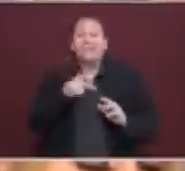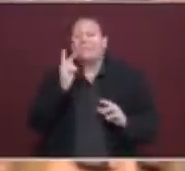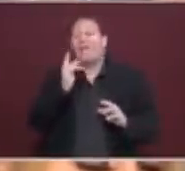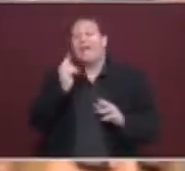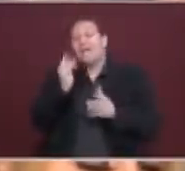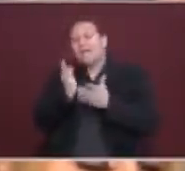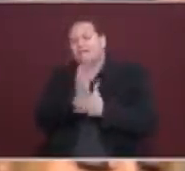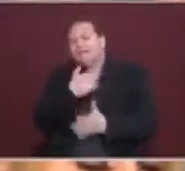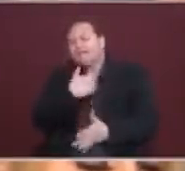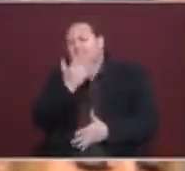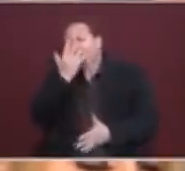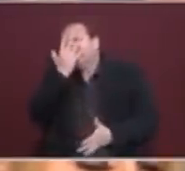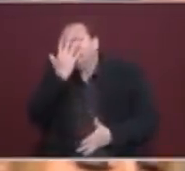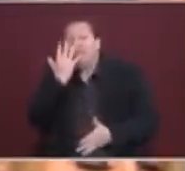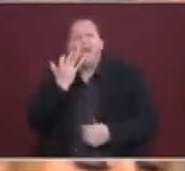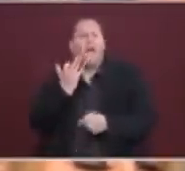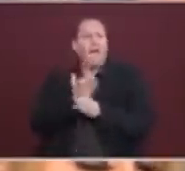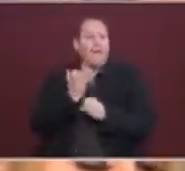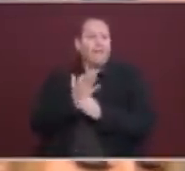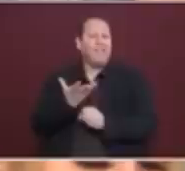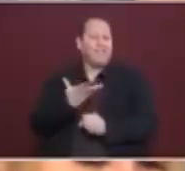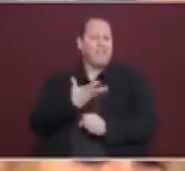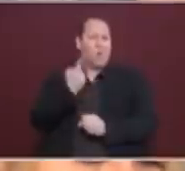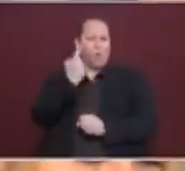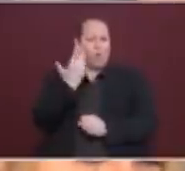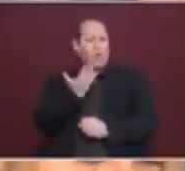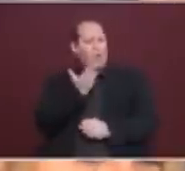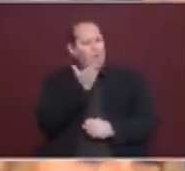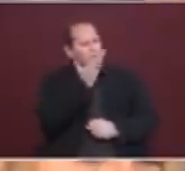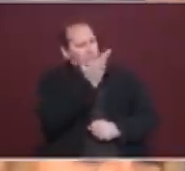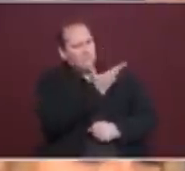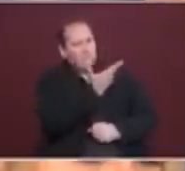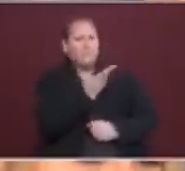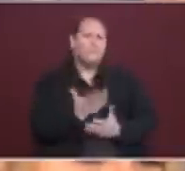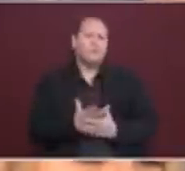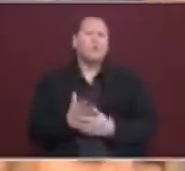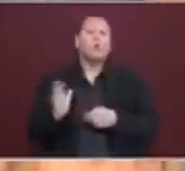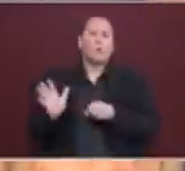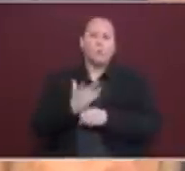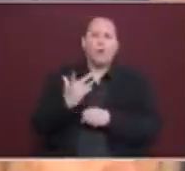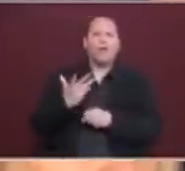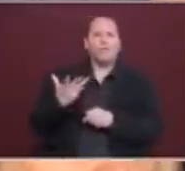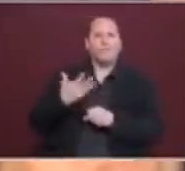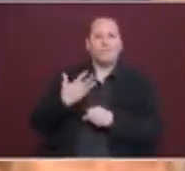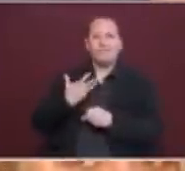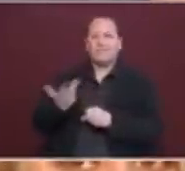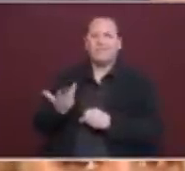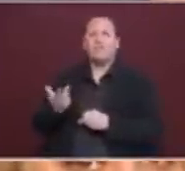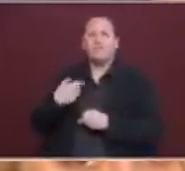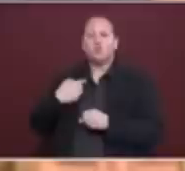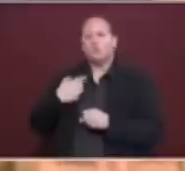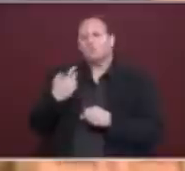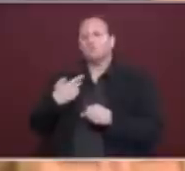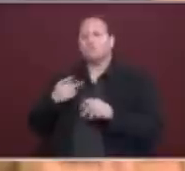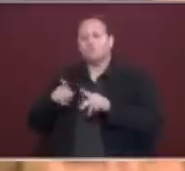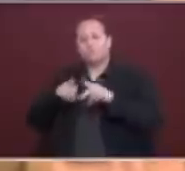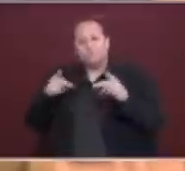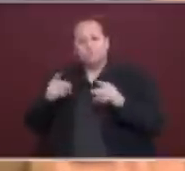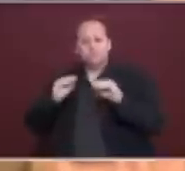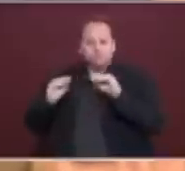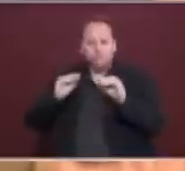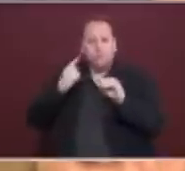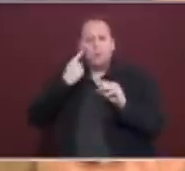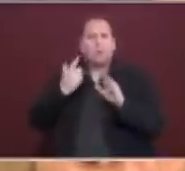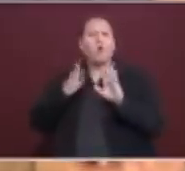este tenemos aquí una petición de sobre todo porque tenemos un movimiento de ellos y su periodista de sobre el mecanismo